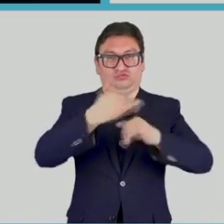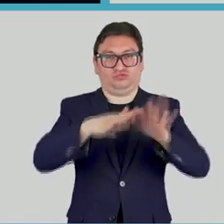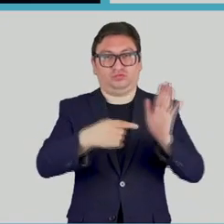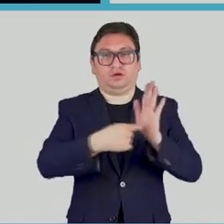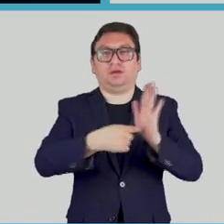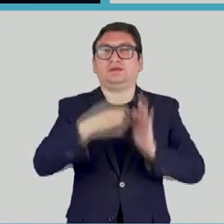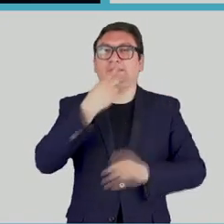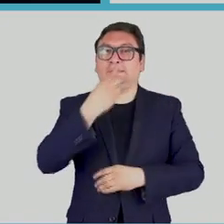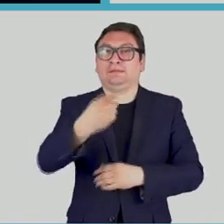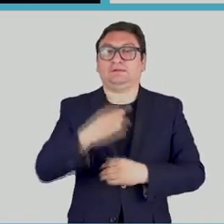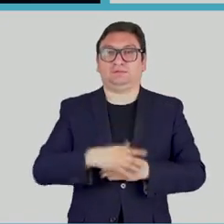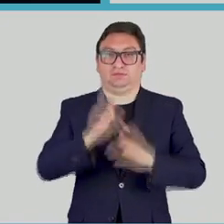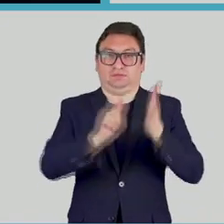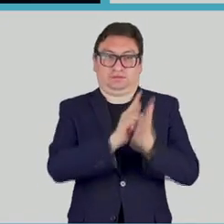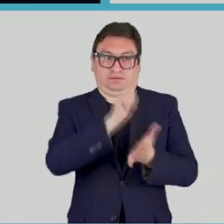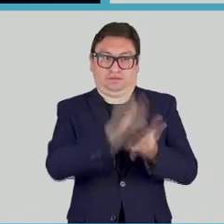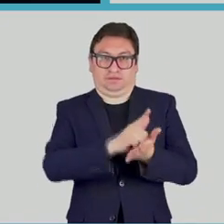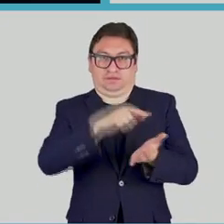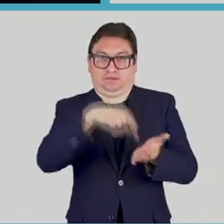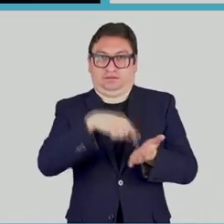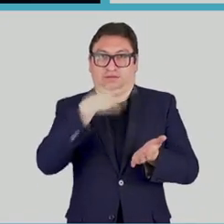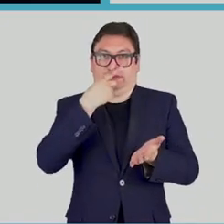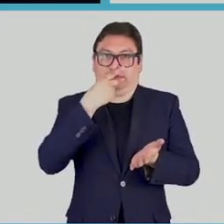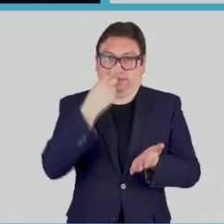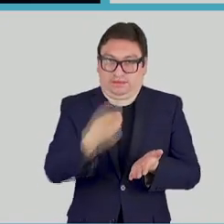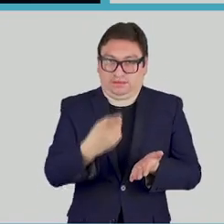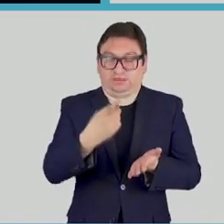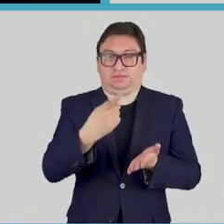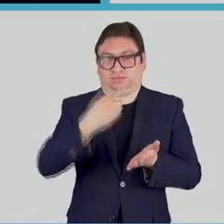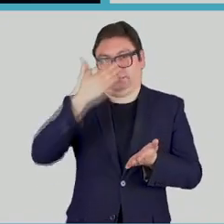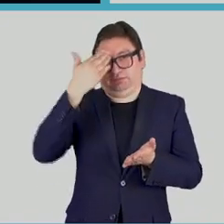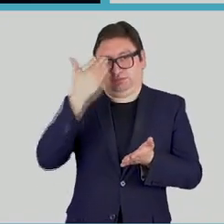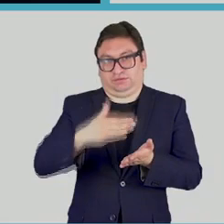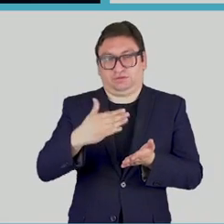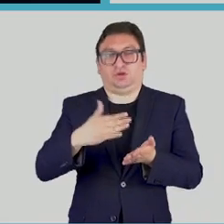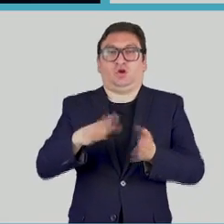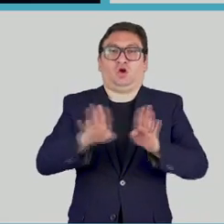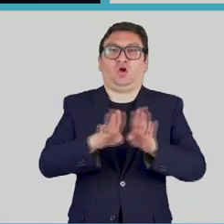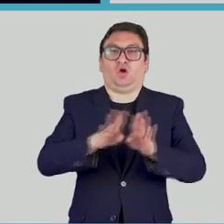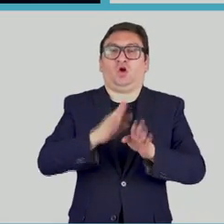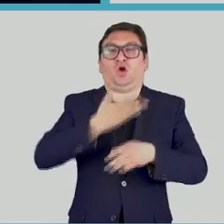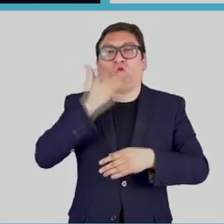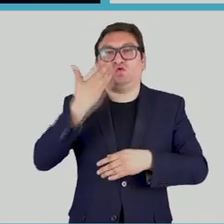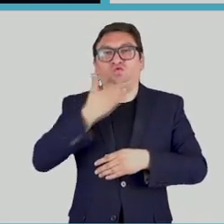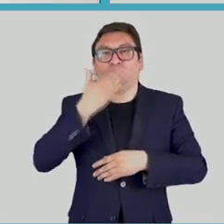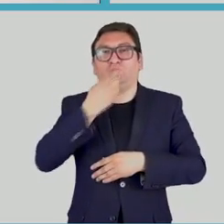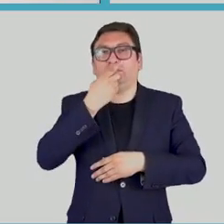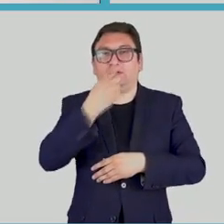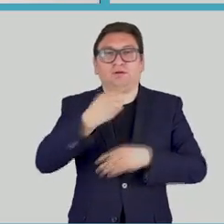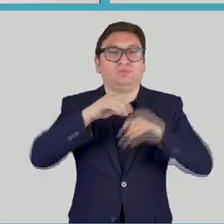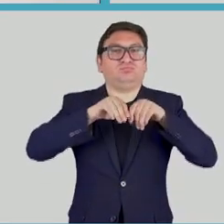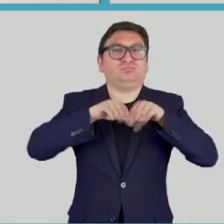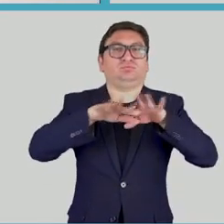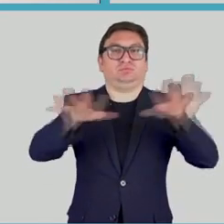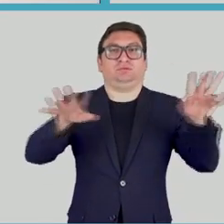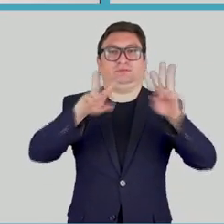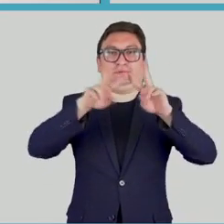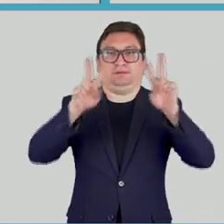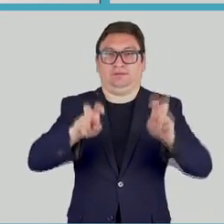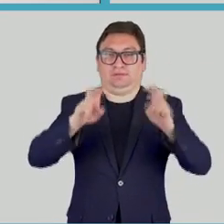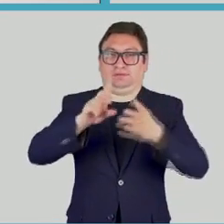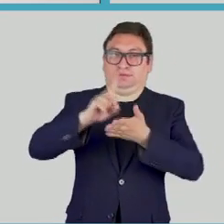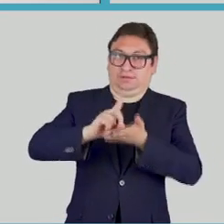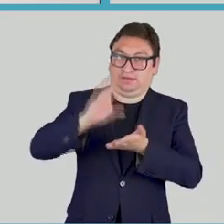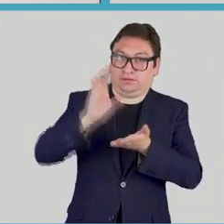en los datos decíamos inclusive que la ley habla de que la narrativa con la que se debe abordar a las audiencias con